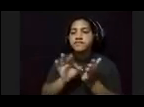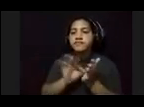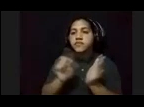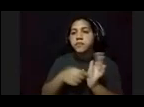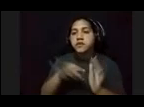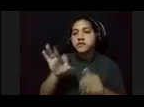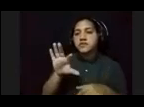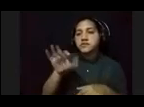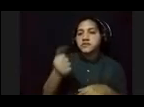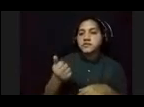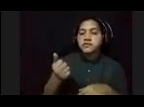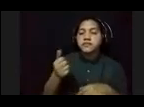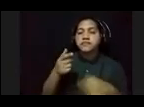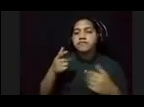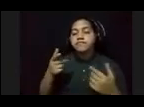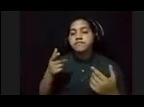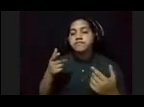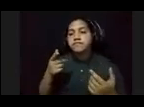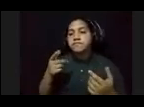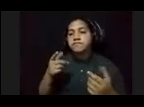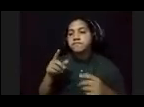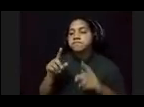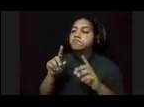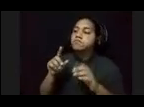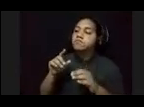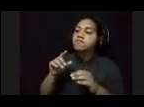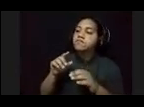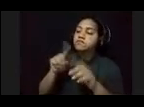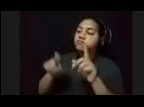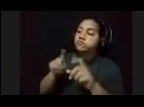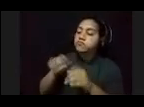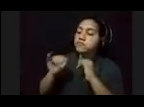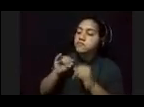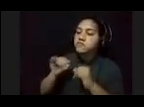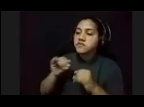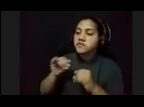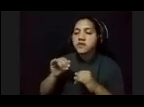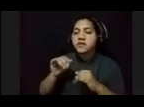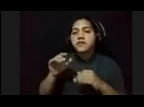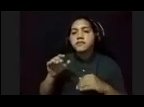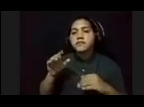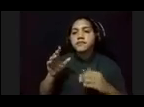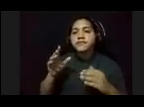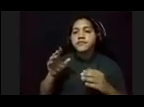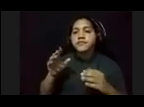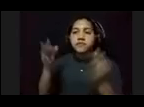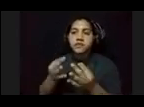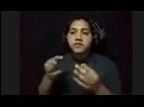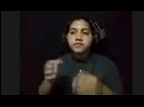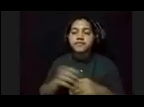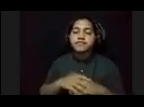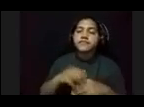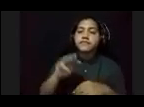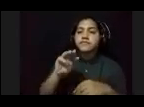censo entrevistaron a 98 familias que vivían en dos sectores dentro de La Perla, Matadero y La